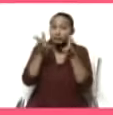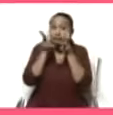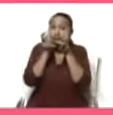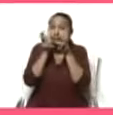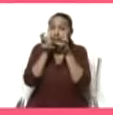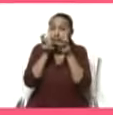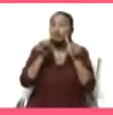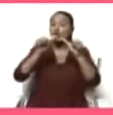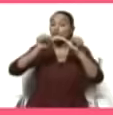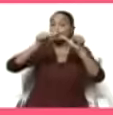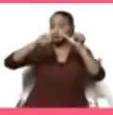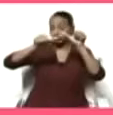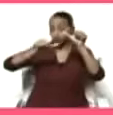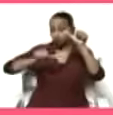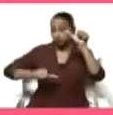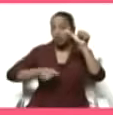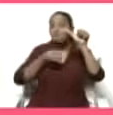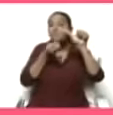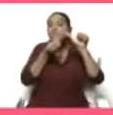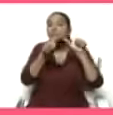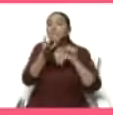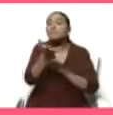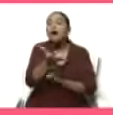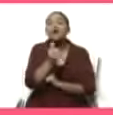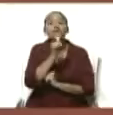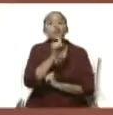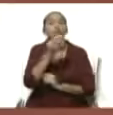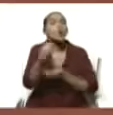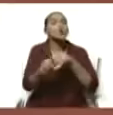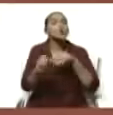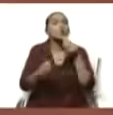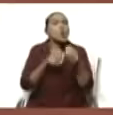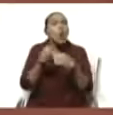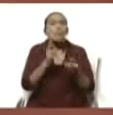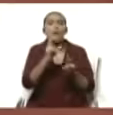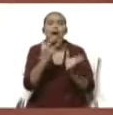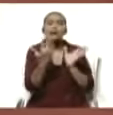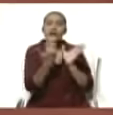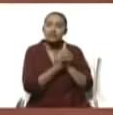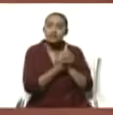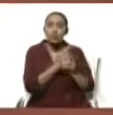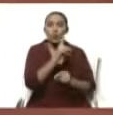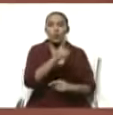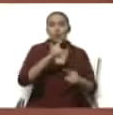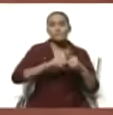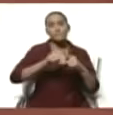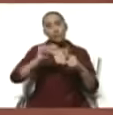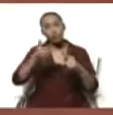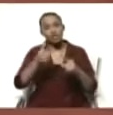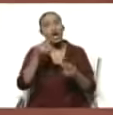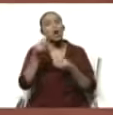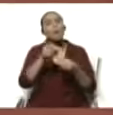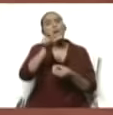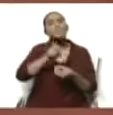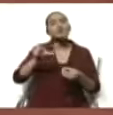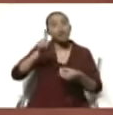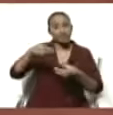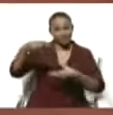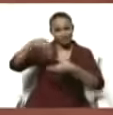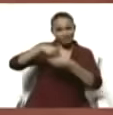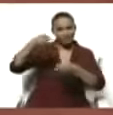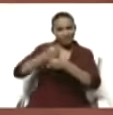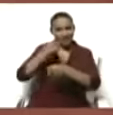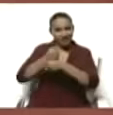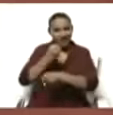toda todos los detalles Pues para el registro del 1 por 10 por ejemplo de los trabajadores y trabajadoras por